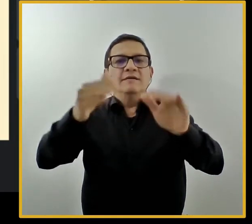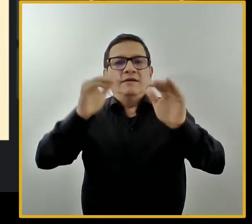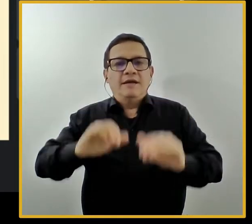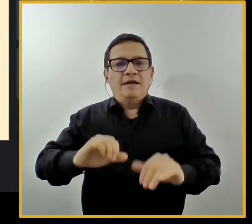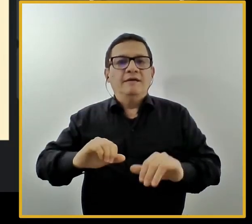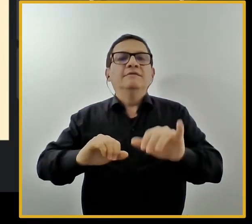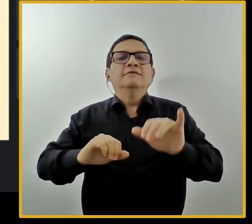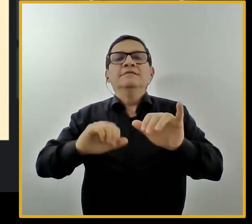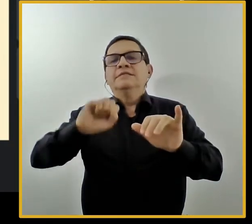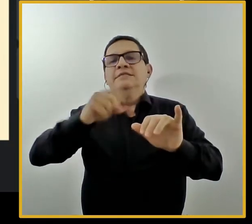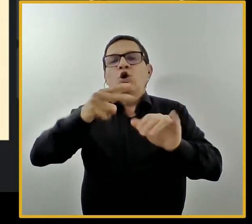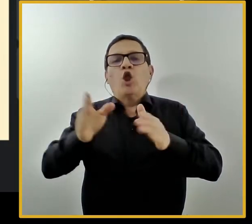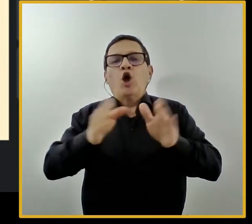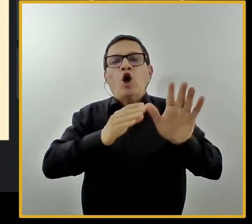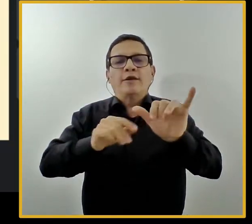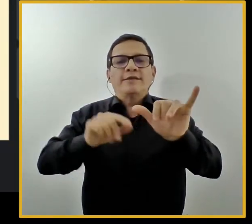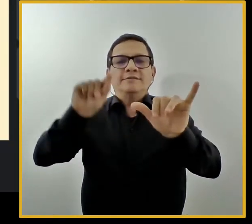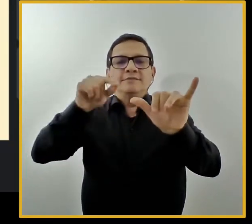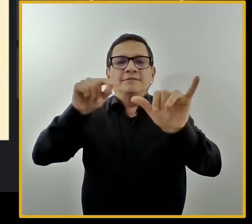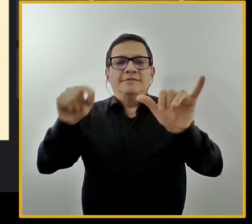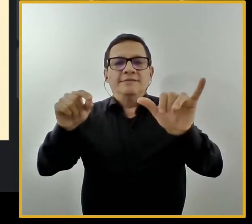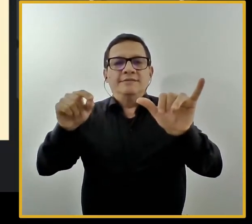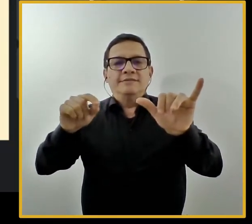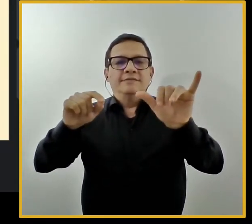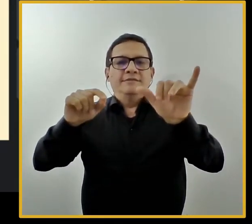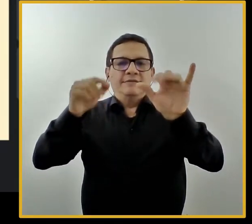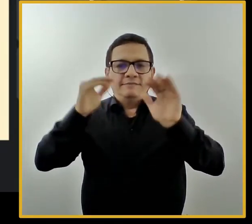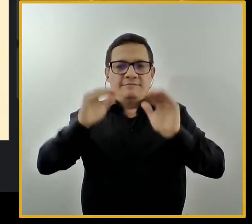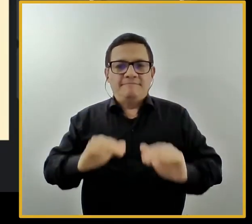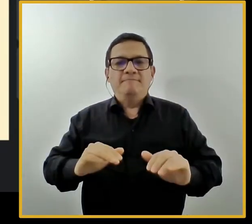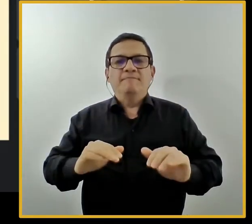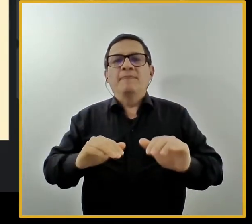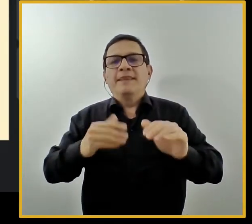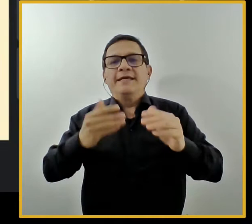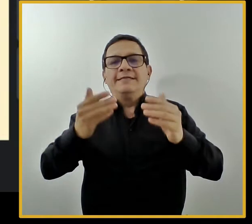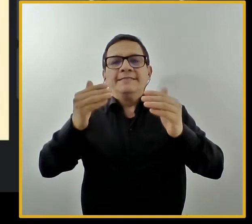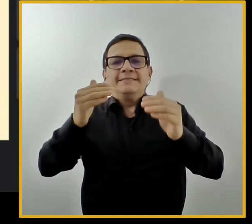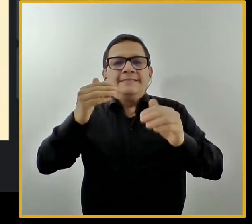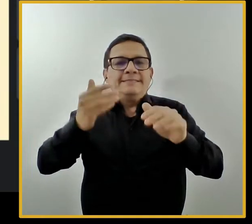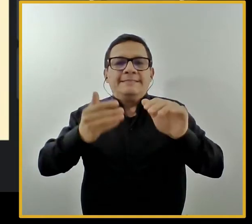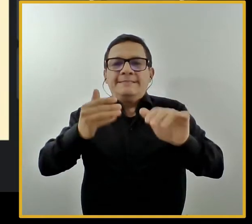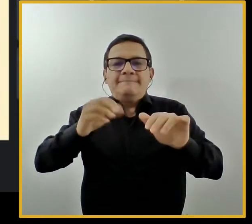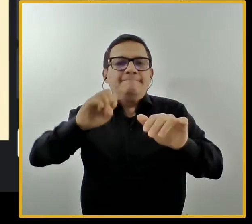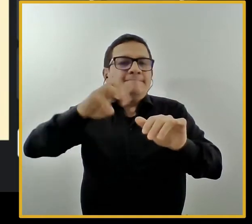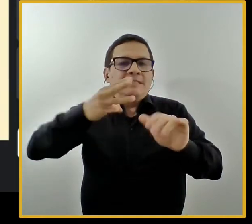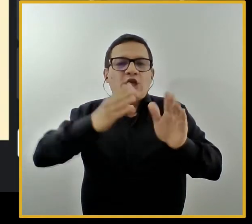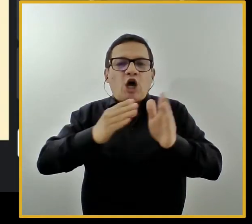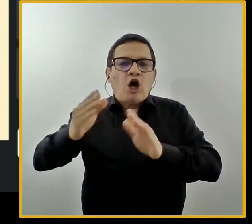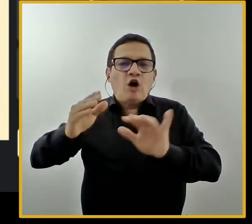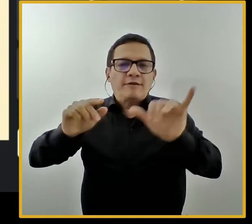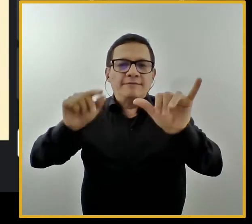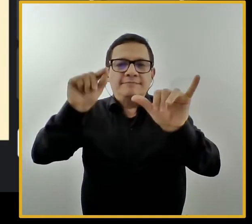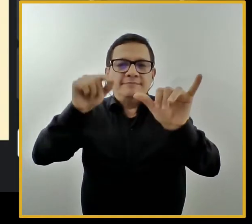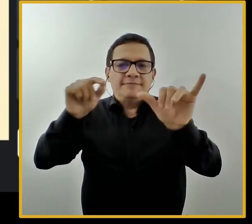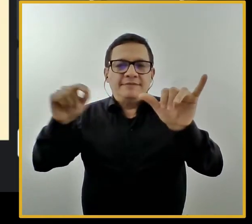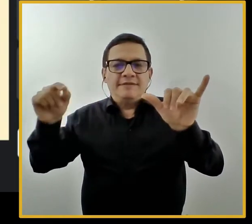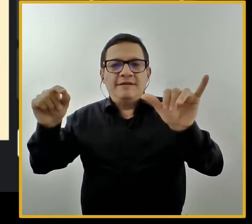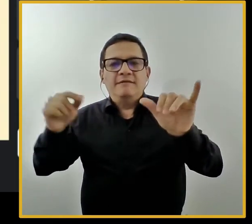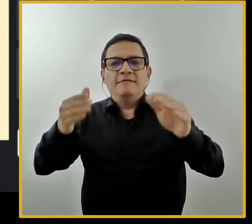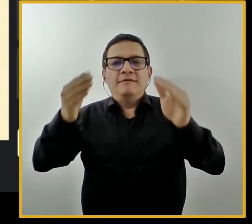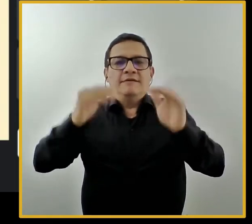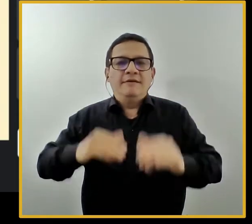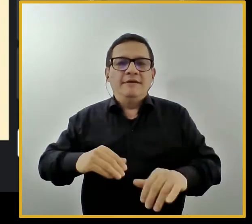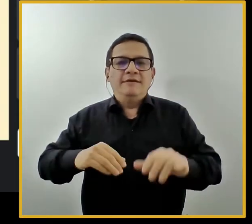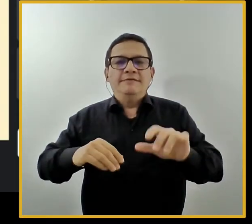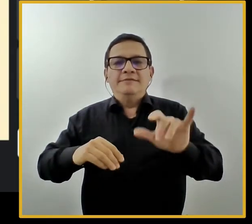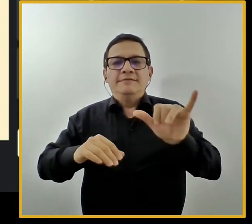tercer orden, cuarto orden, ¿sí? Hasta n orden, ¿sí? Entonces, de acuerdo a su orden, pues se da con relación a la derivada